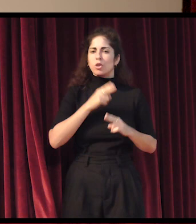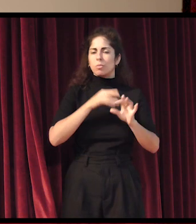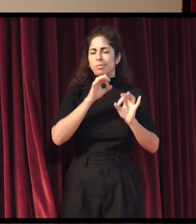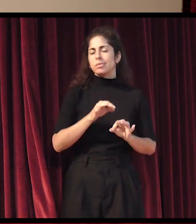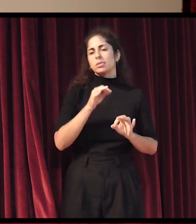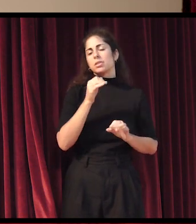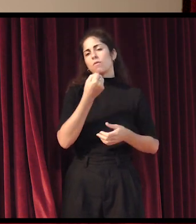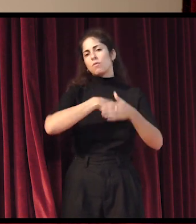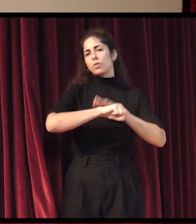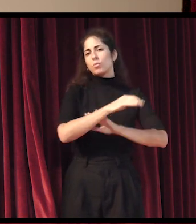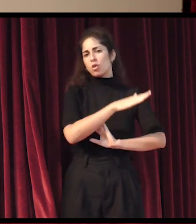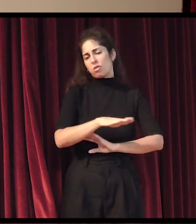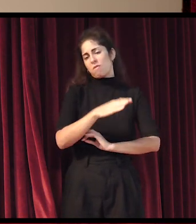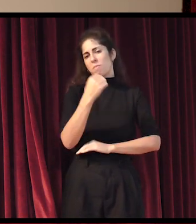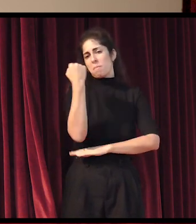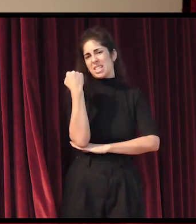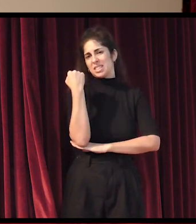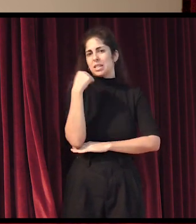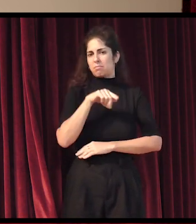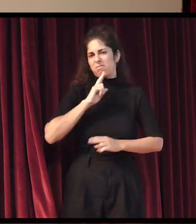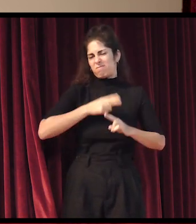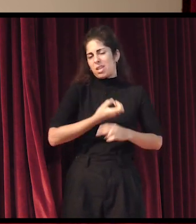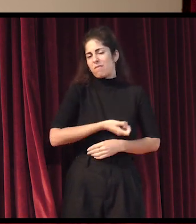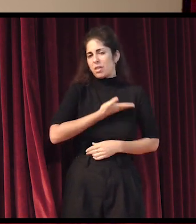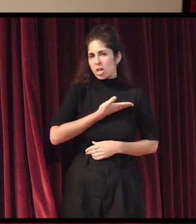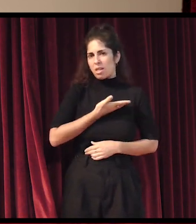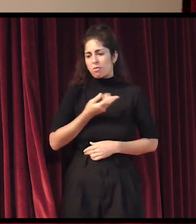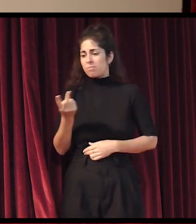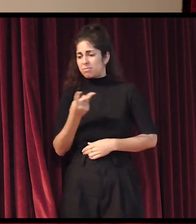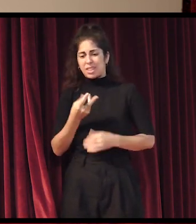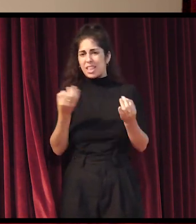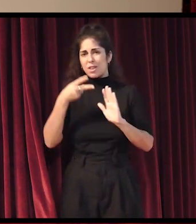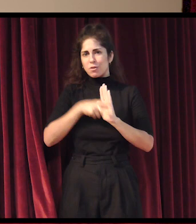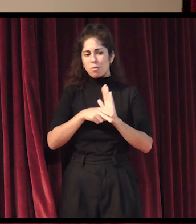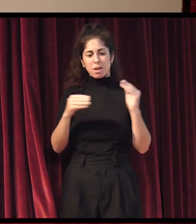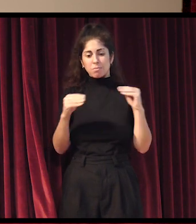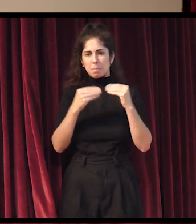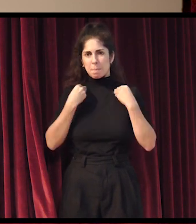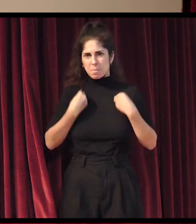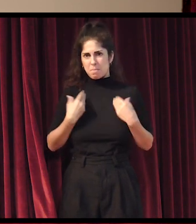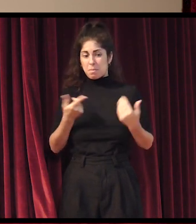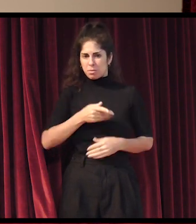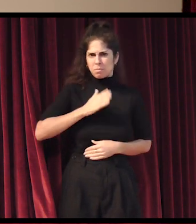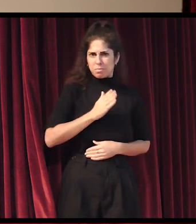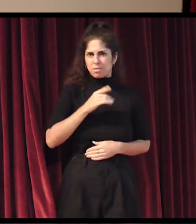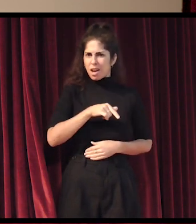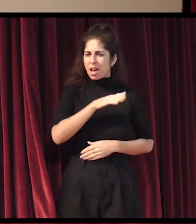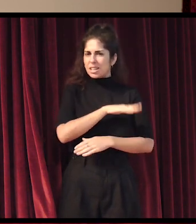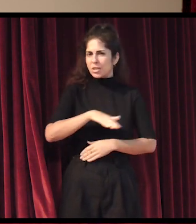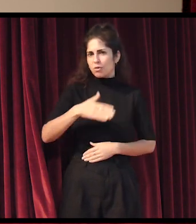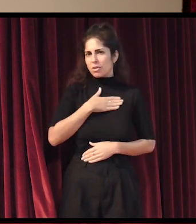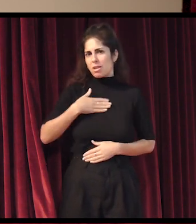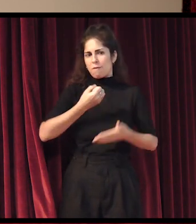por lo que los niños y niñas que viven en nuestra comunidad y que solamente quieren jugar y pasárselo bien a través del fútbol no pueden